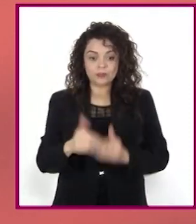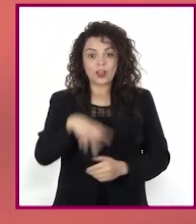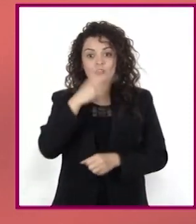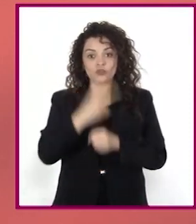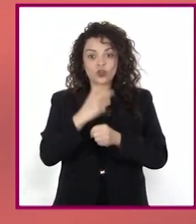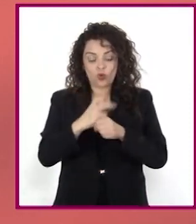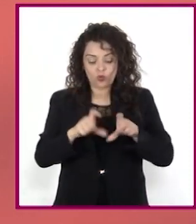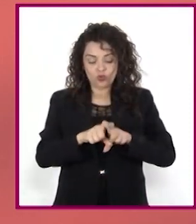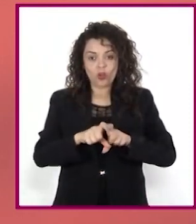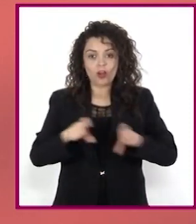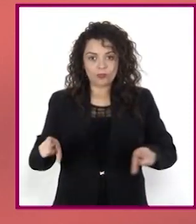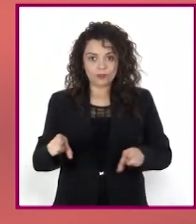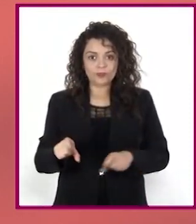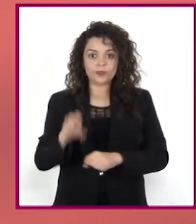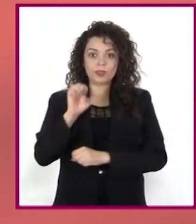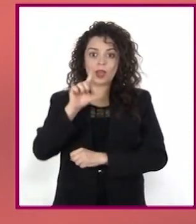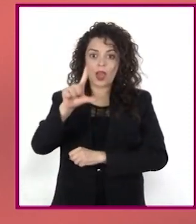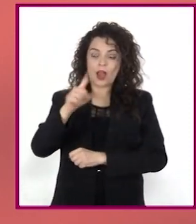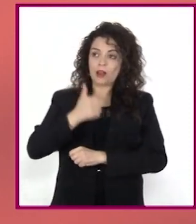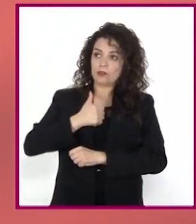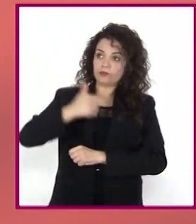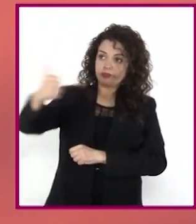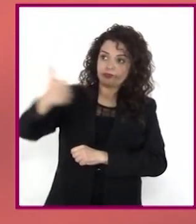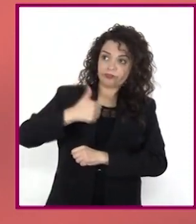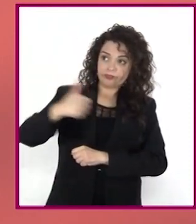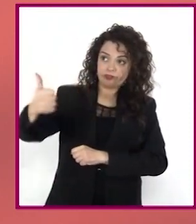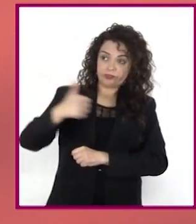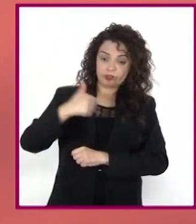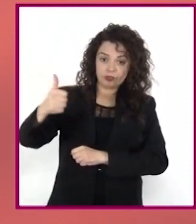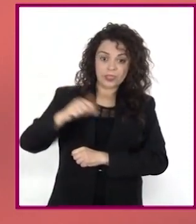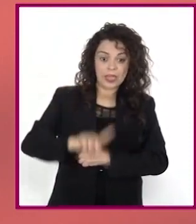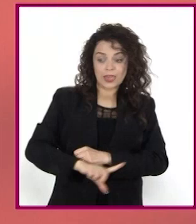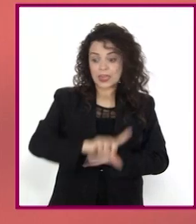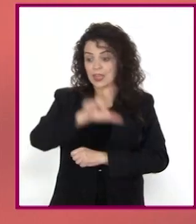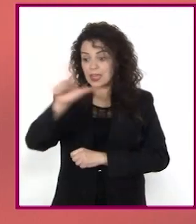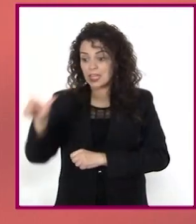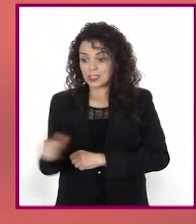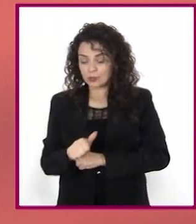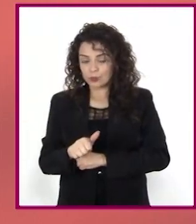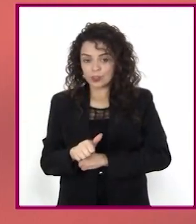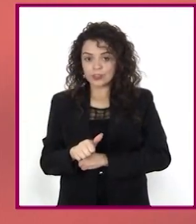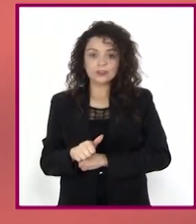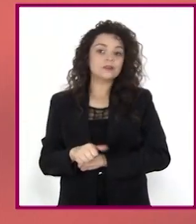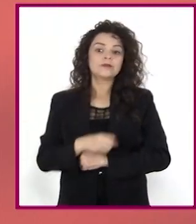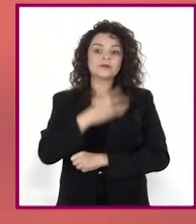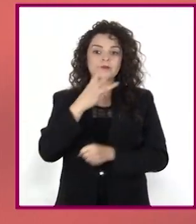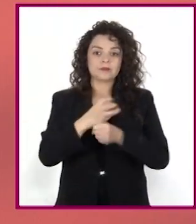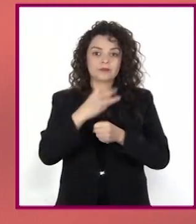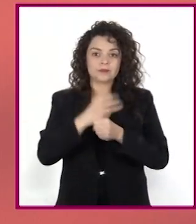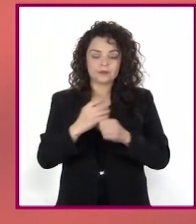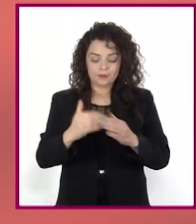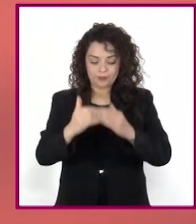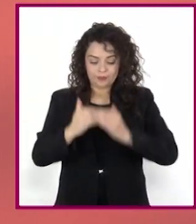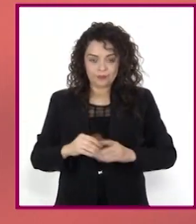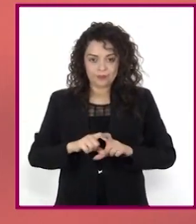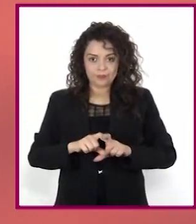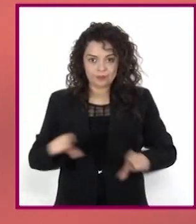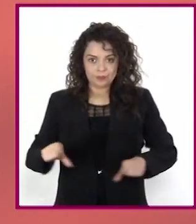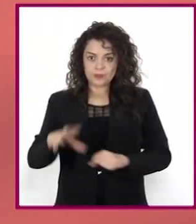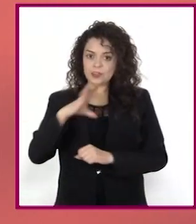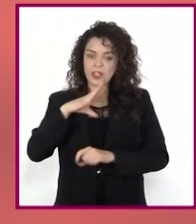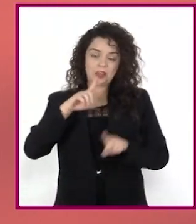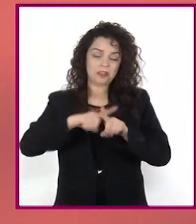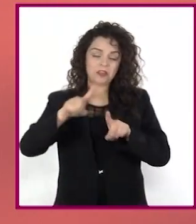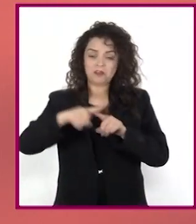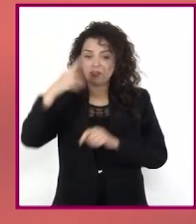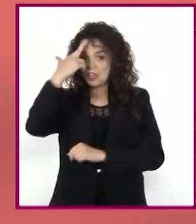2. El trayecto que emprenden. Después, el párrafo 3. Existen muchas